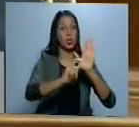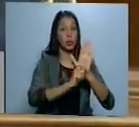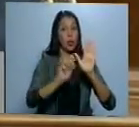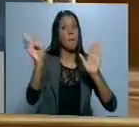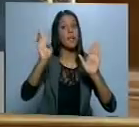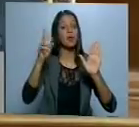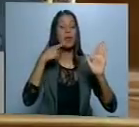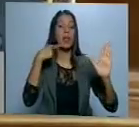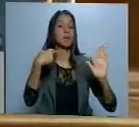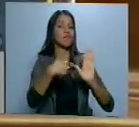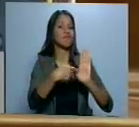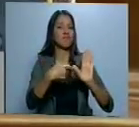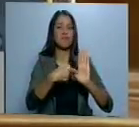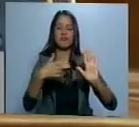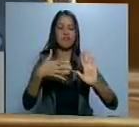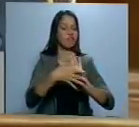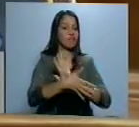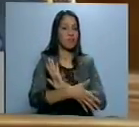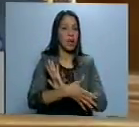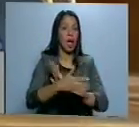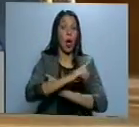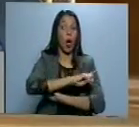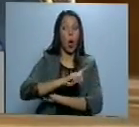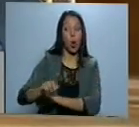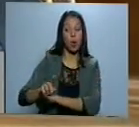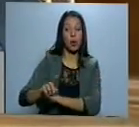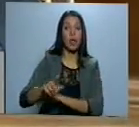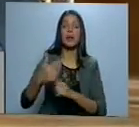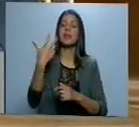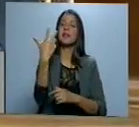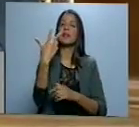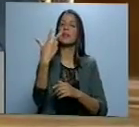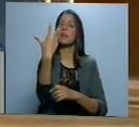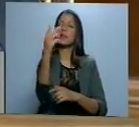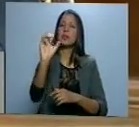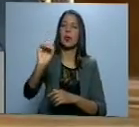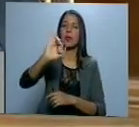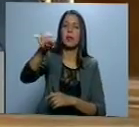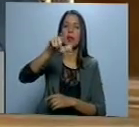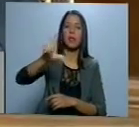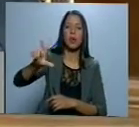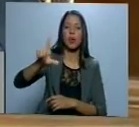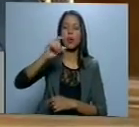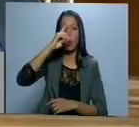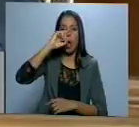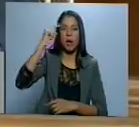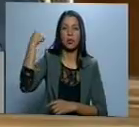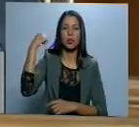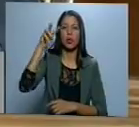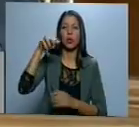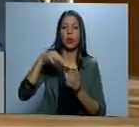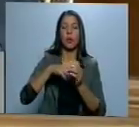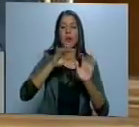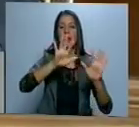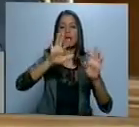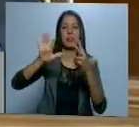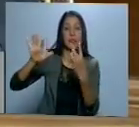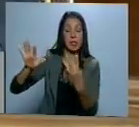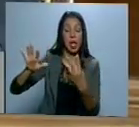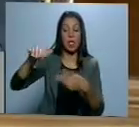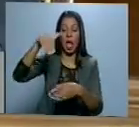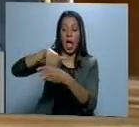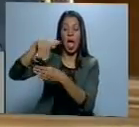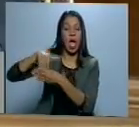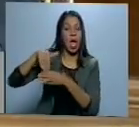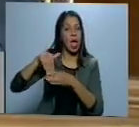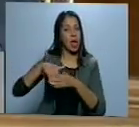Venezuela, conforme al mandato otorgado el 30 de julio de 2017 en elecciones democráticas, libres,